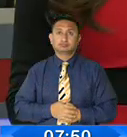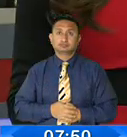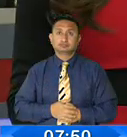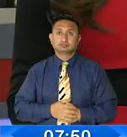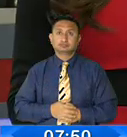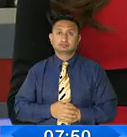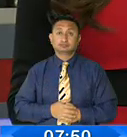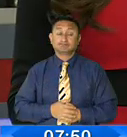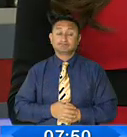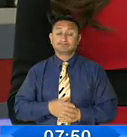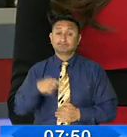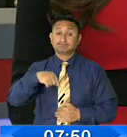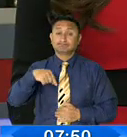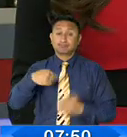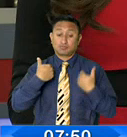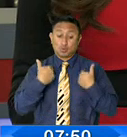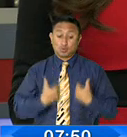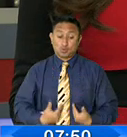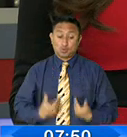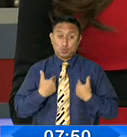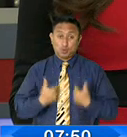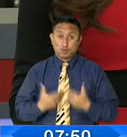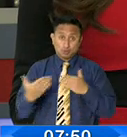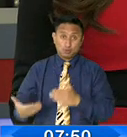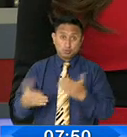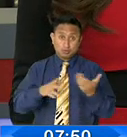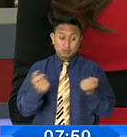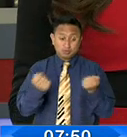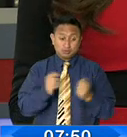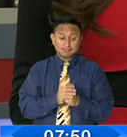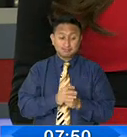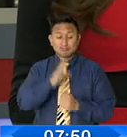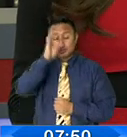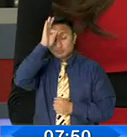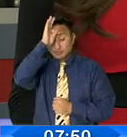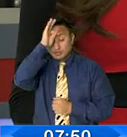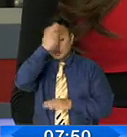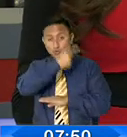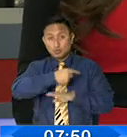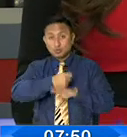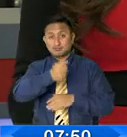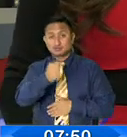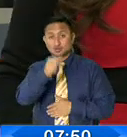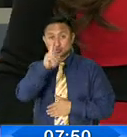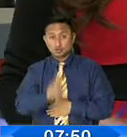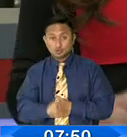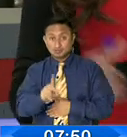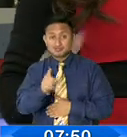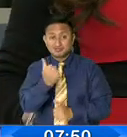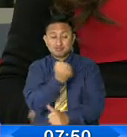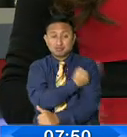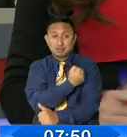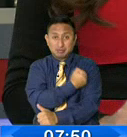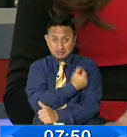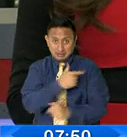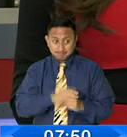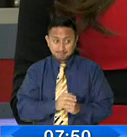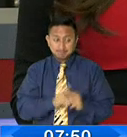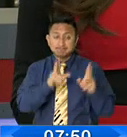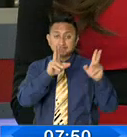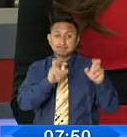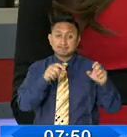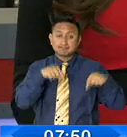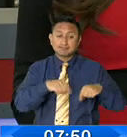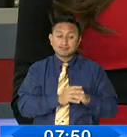manejo irregular de cadáveres durante la emergencia sanitaria en el Hospital Guasmo Sur y la vacunación preferencial son los temas que se trataron en el tratamiento del